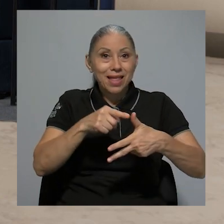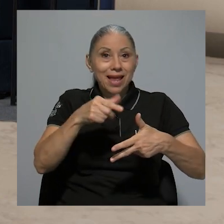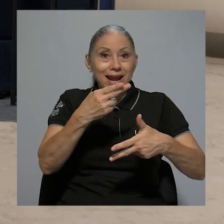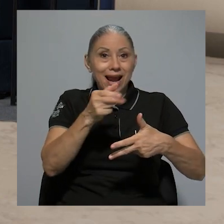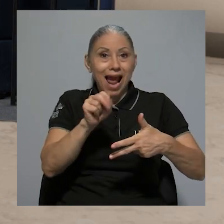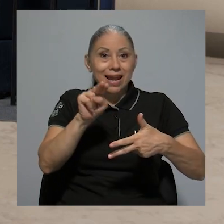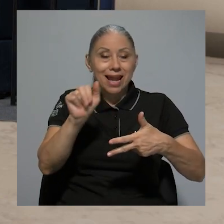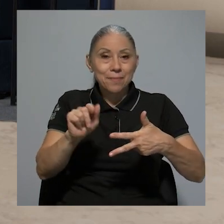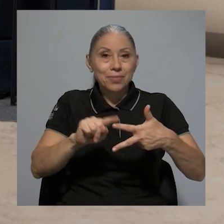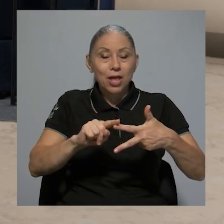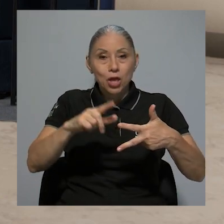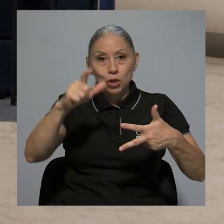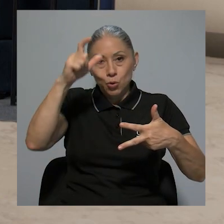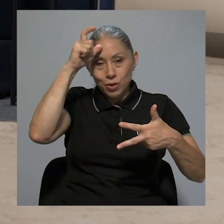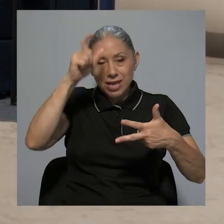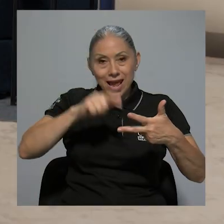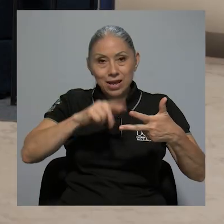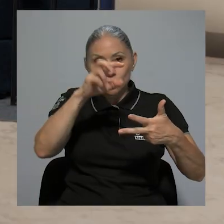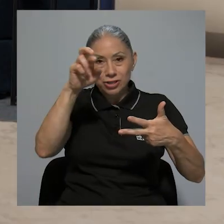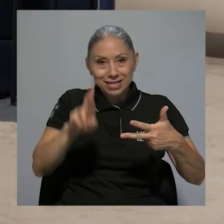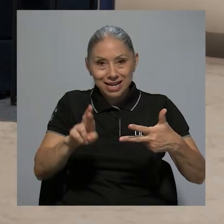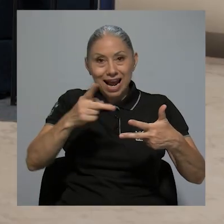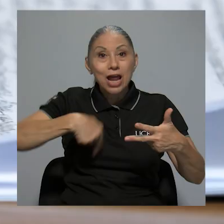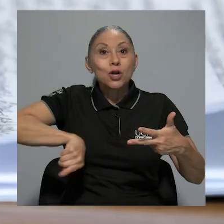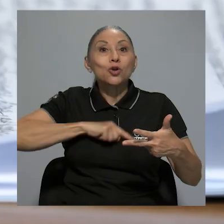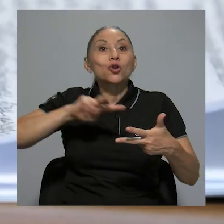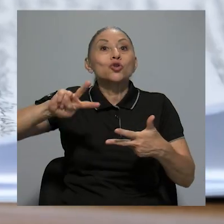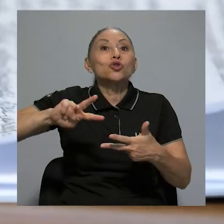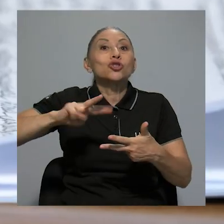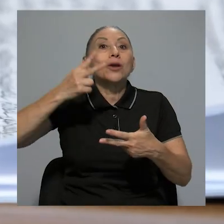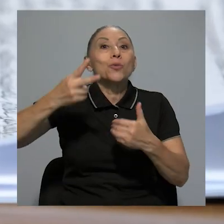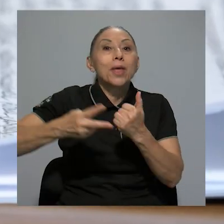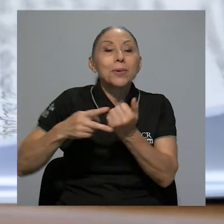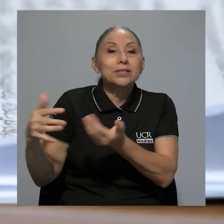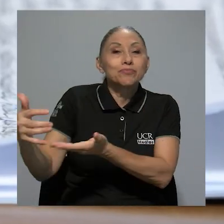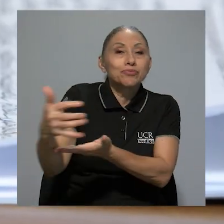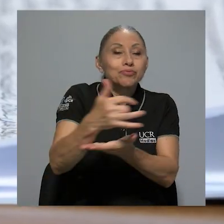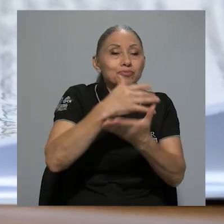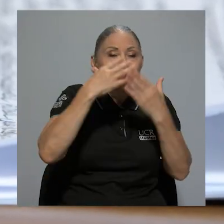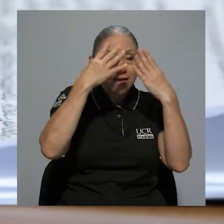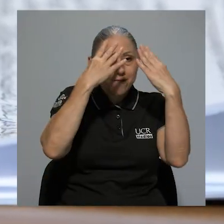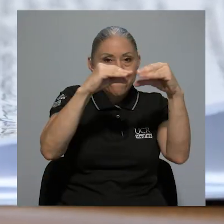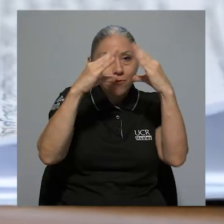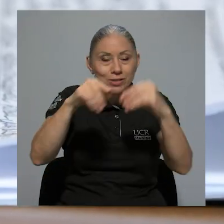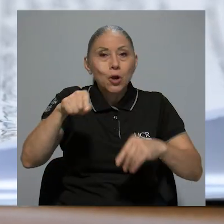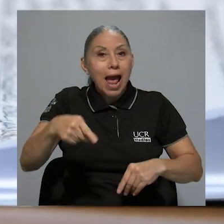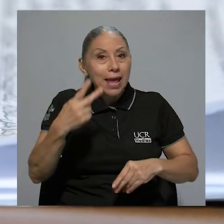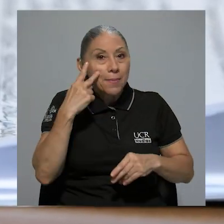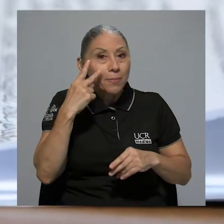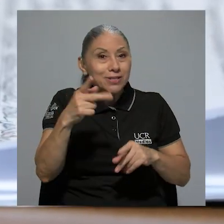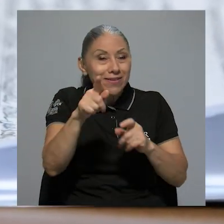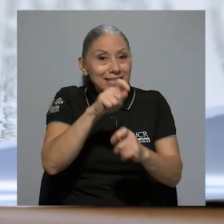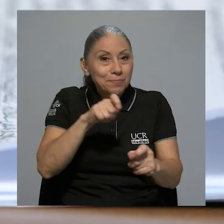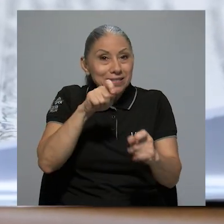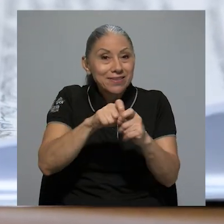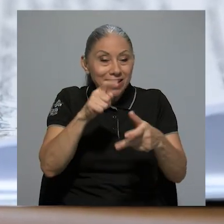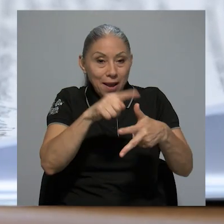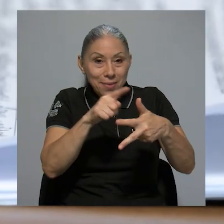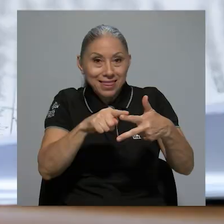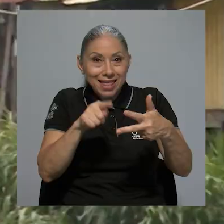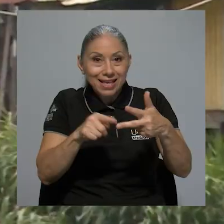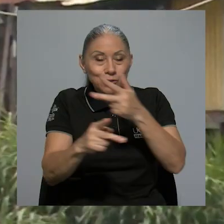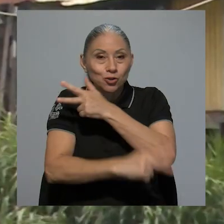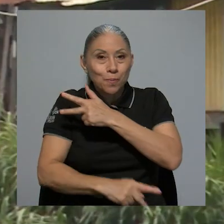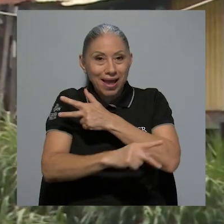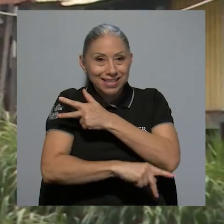Costa Rica. Entonces estamos haciendo una segunda recolección de datos en donde vamos a poder ver específicamente estos países, que son